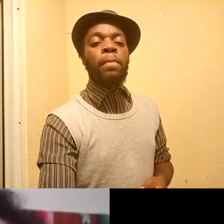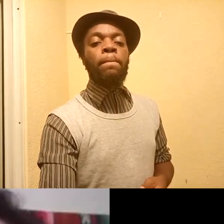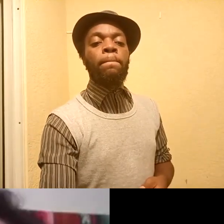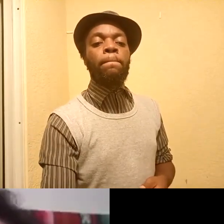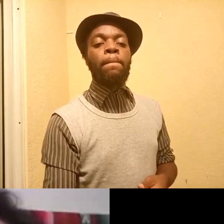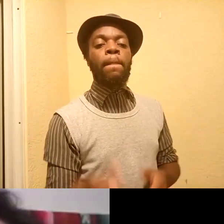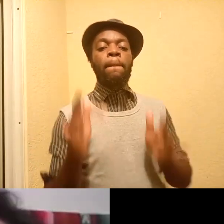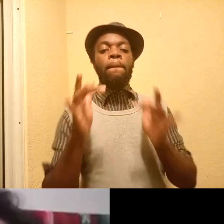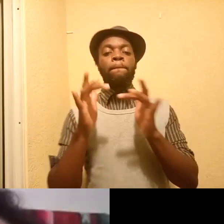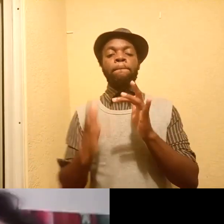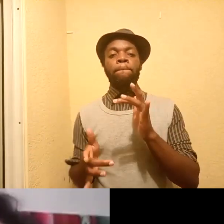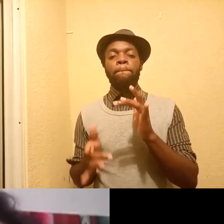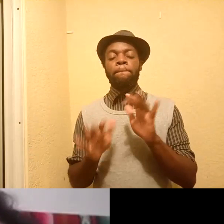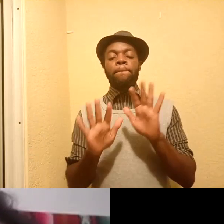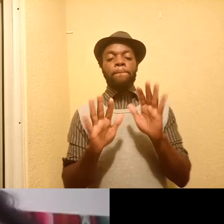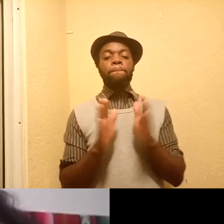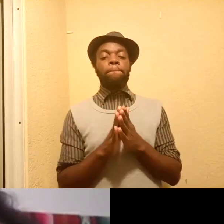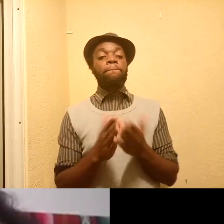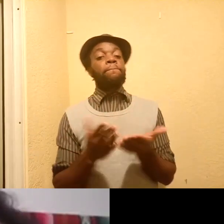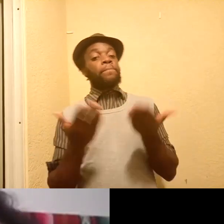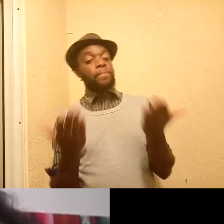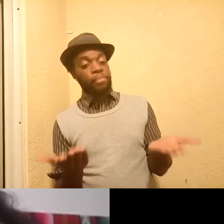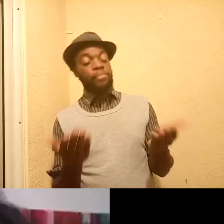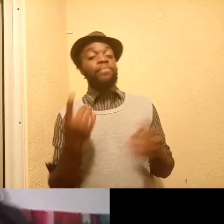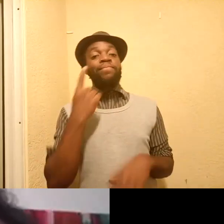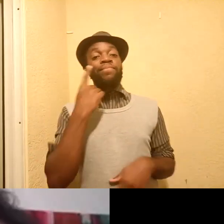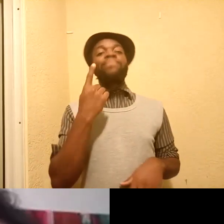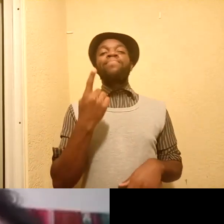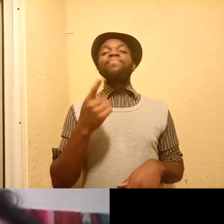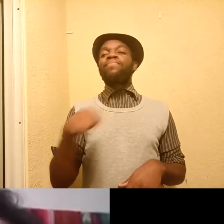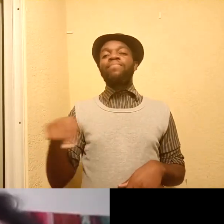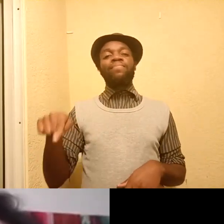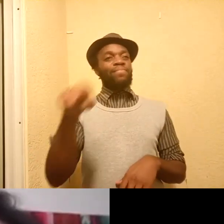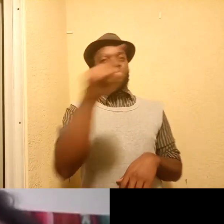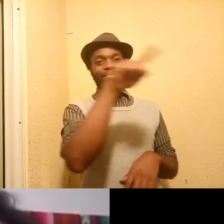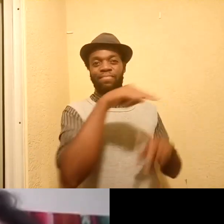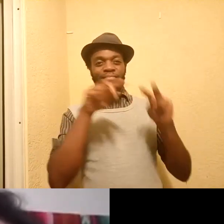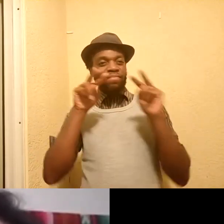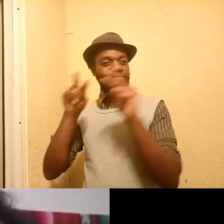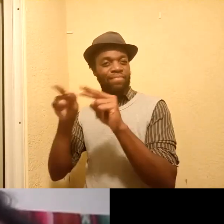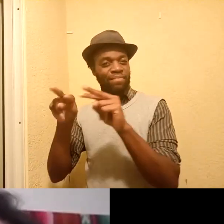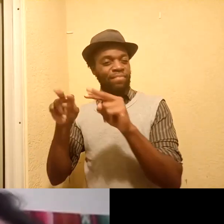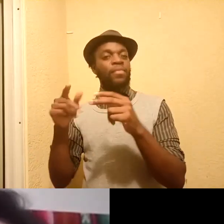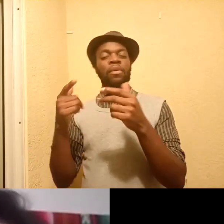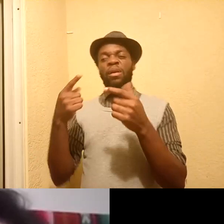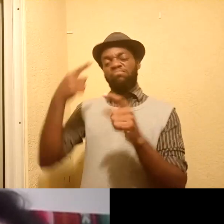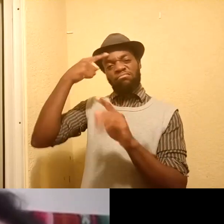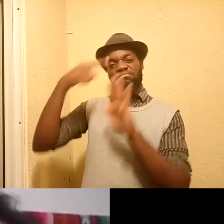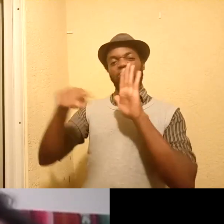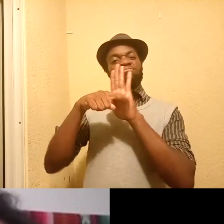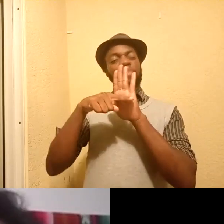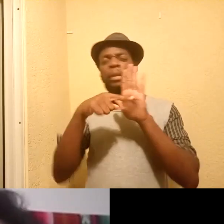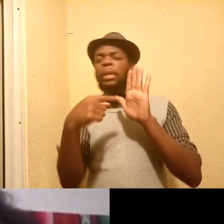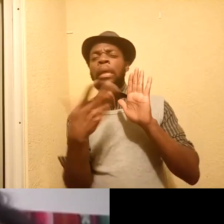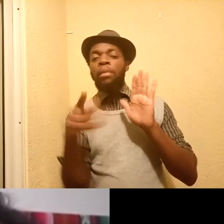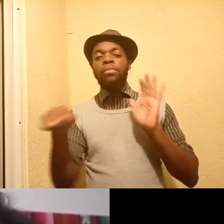Esta percepción negativa que se tiene a nivel social sobre el ejercicio de la maternidad, pero